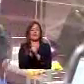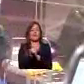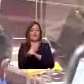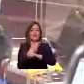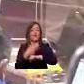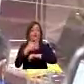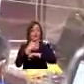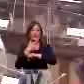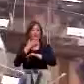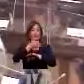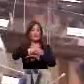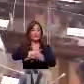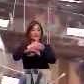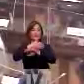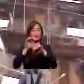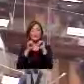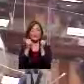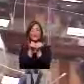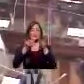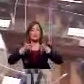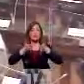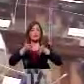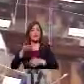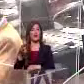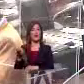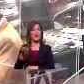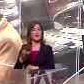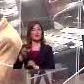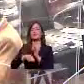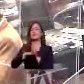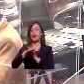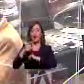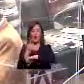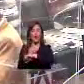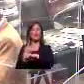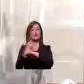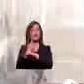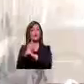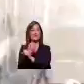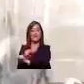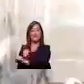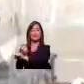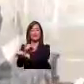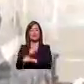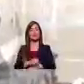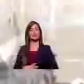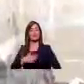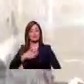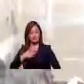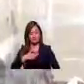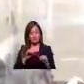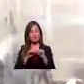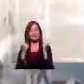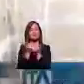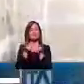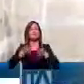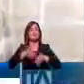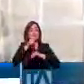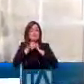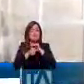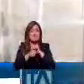tres horas. Y después, tanto los legisladores cuanto él, tuvieron más horas para las réplicas. Este legislador no tiene nada